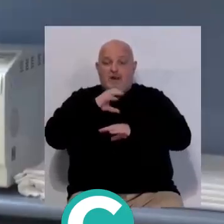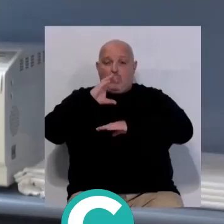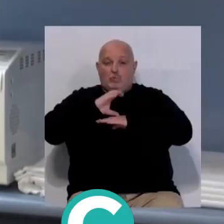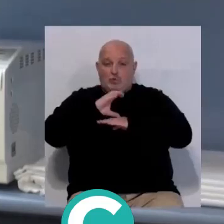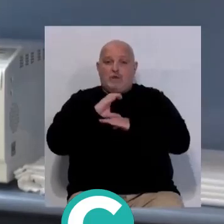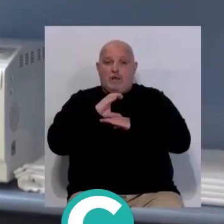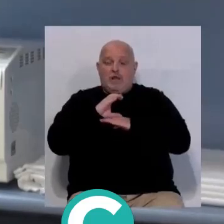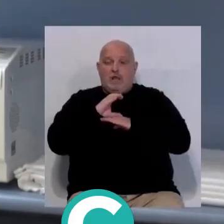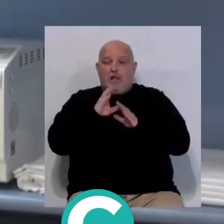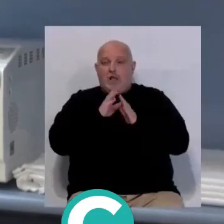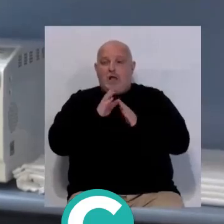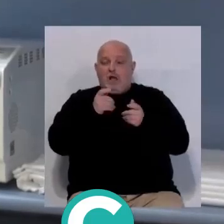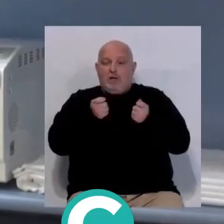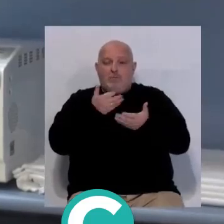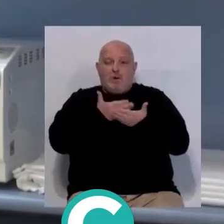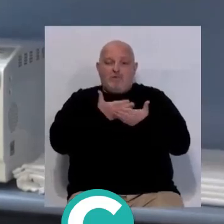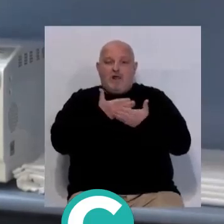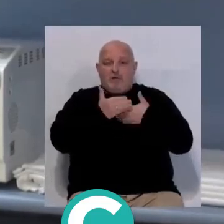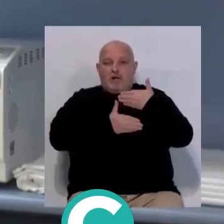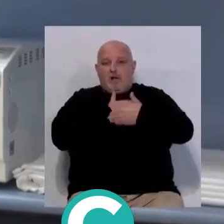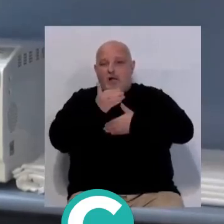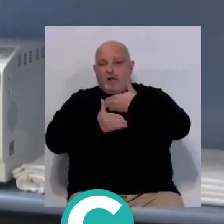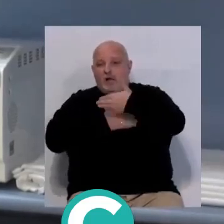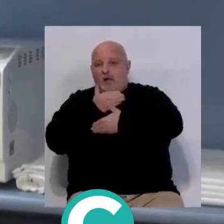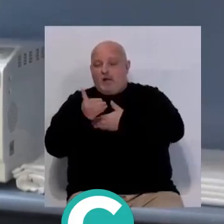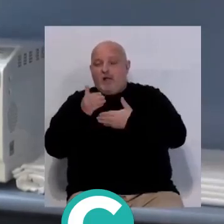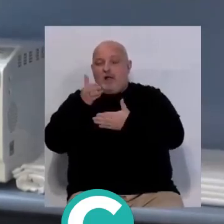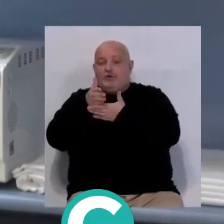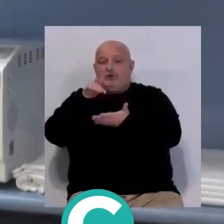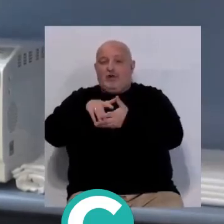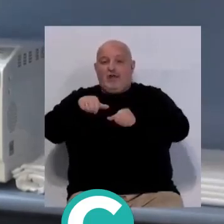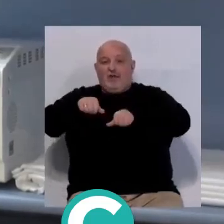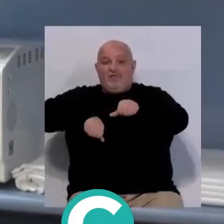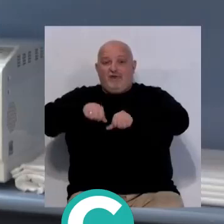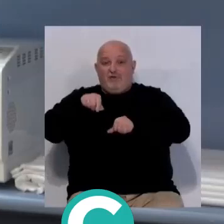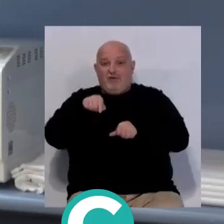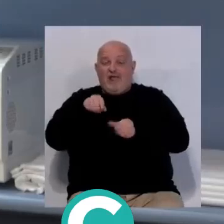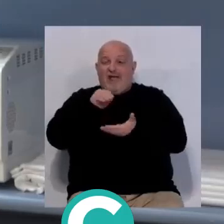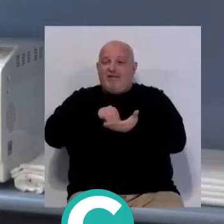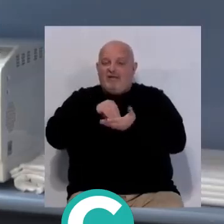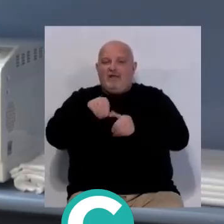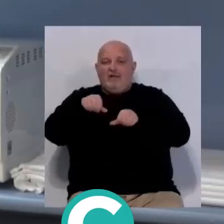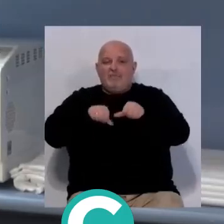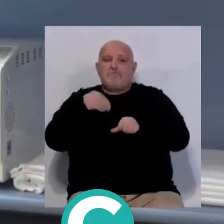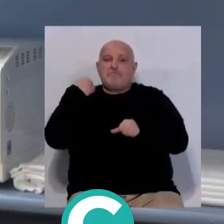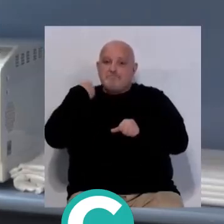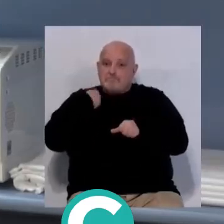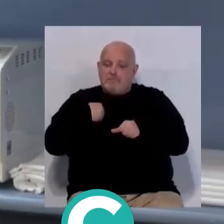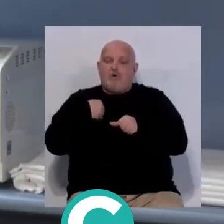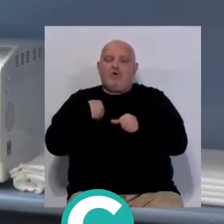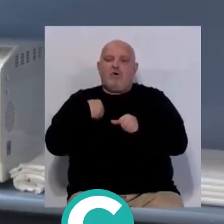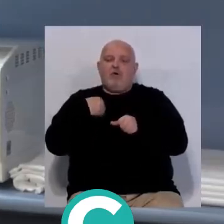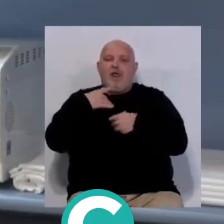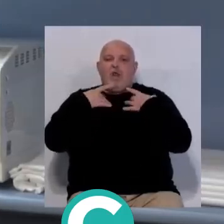consulta, hasta que se le hacen todas las pruebas necesarias, hasta que llega a quirófano, incluso dentro del quirófano muchas veces es fundamental la atención